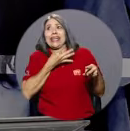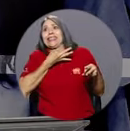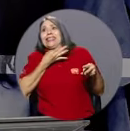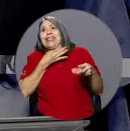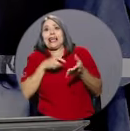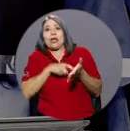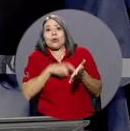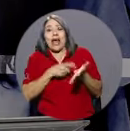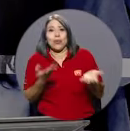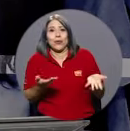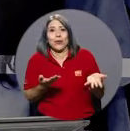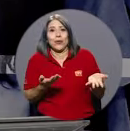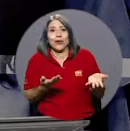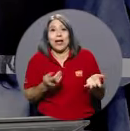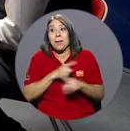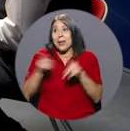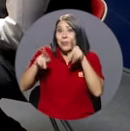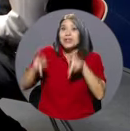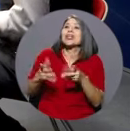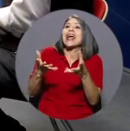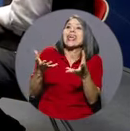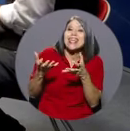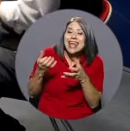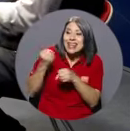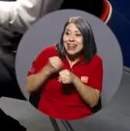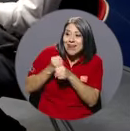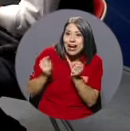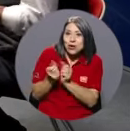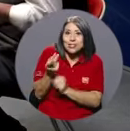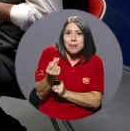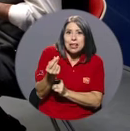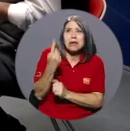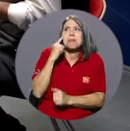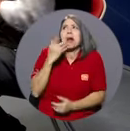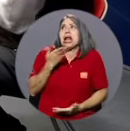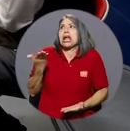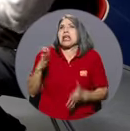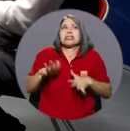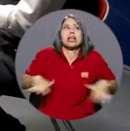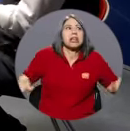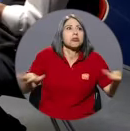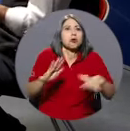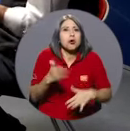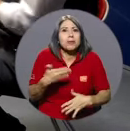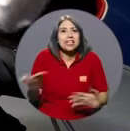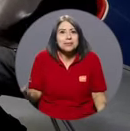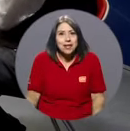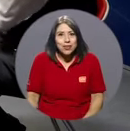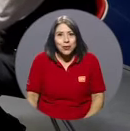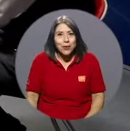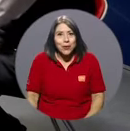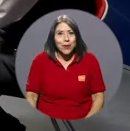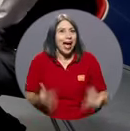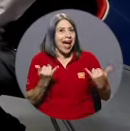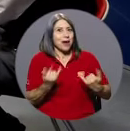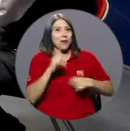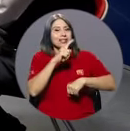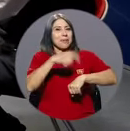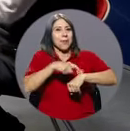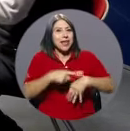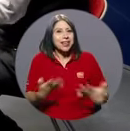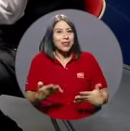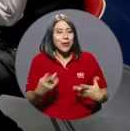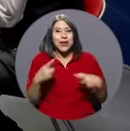coronillas. Sí. Y segundo, el que sí la quiere poner a trabajar dice, ¿para qué si el entorno no me está sirviendo? Si llego si no y tengo, es el momento. O sea, es que el